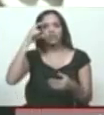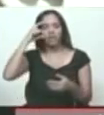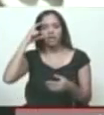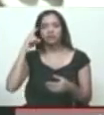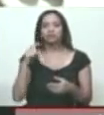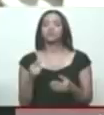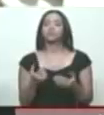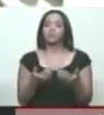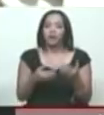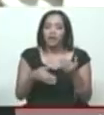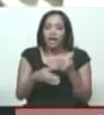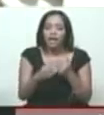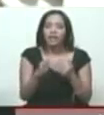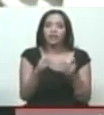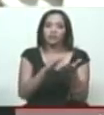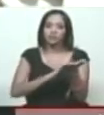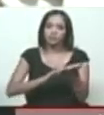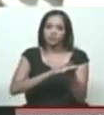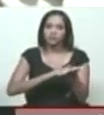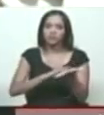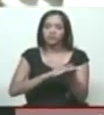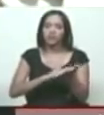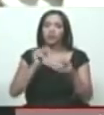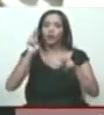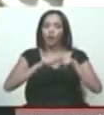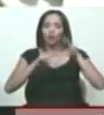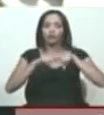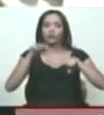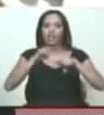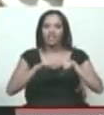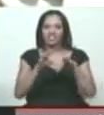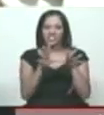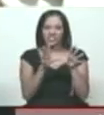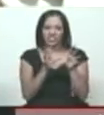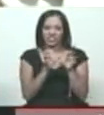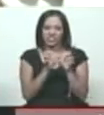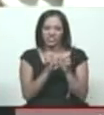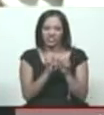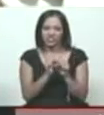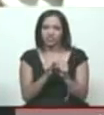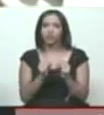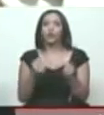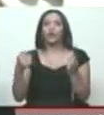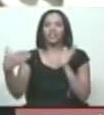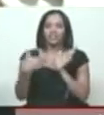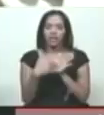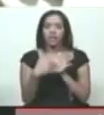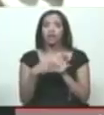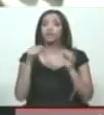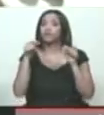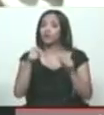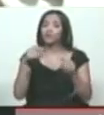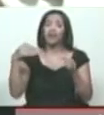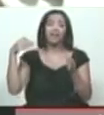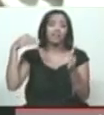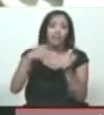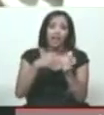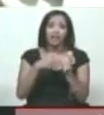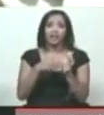ir recuperando, reconstruyendo lo que dañaron con este ataque. Fue un ataque terrorista con un